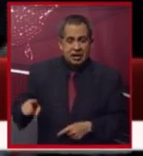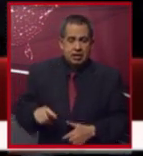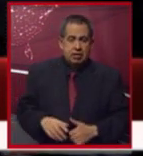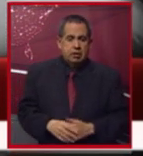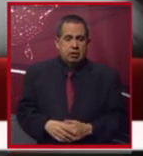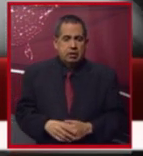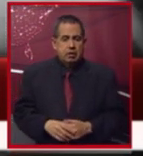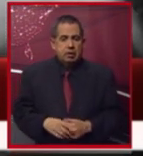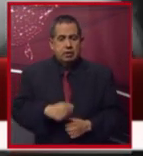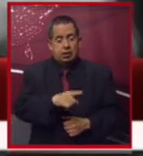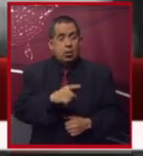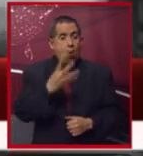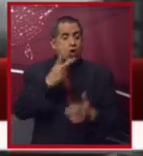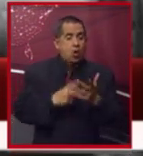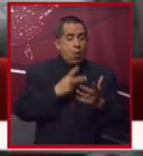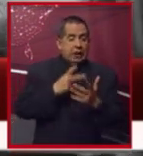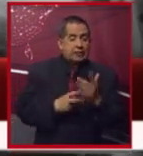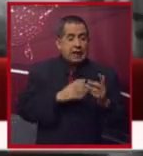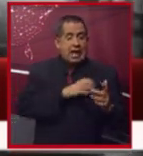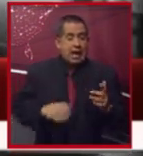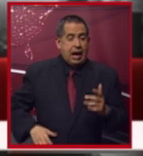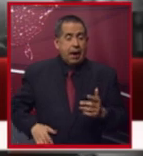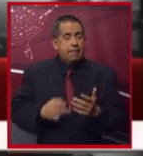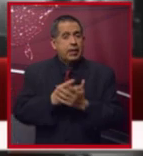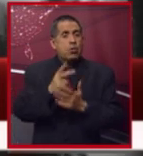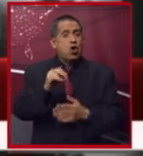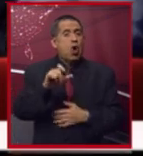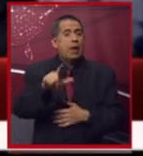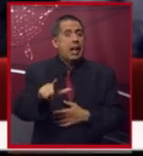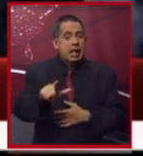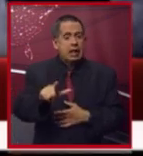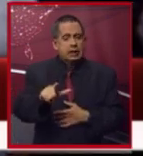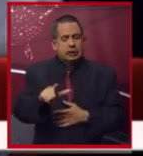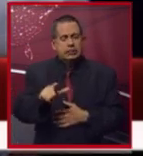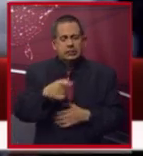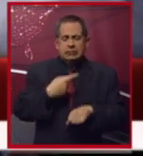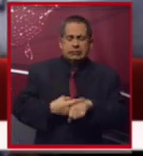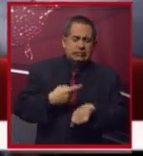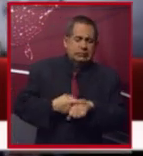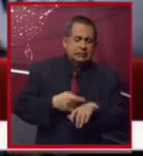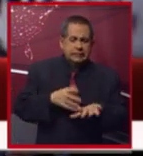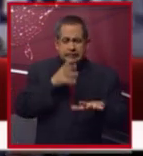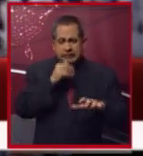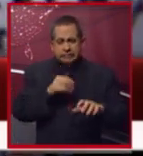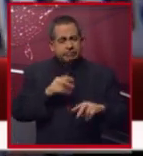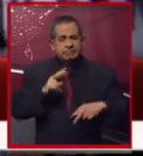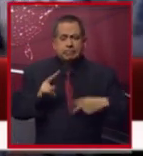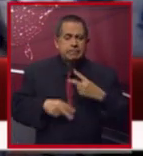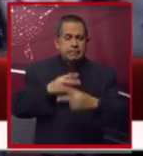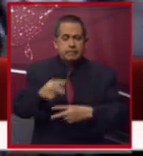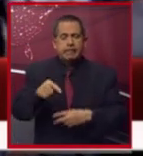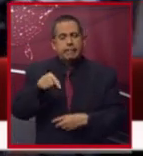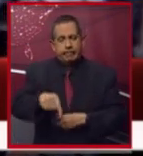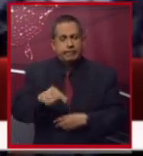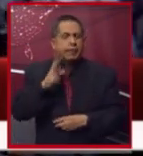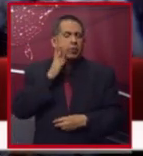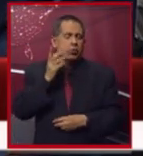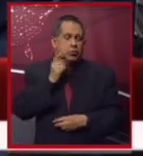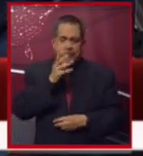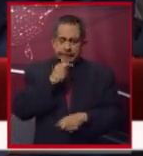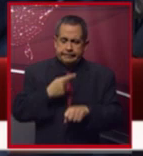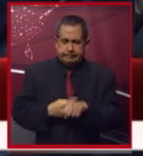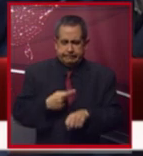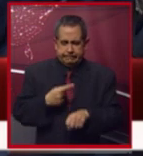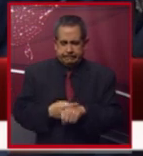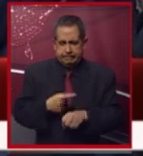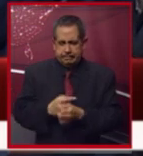motivos de salud, la 4 veces candidata al Premio Nobel de la Paz, senadora y candidata a la presidencia de la República, no pudo acudir al Palacio Legislativo de San Lázaro, por